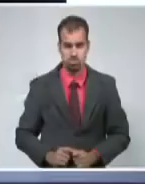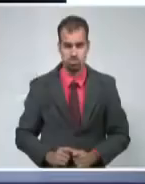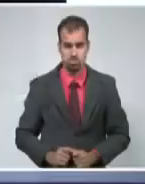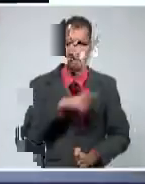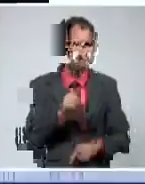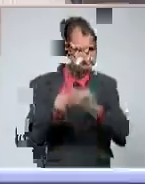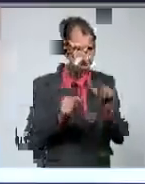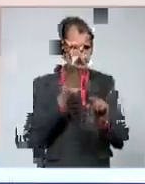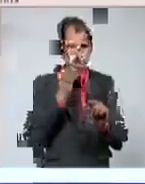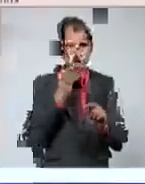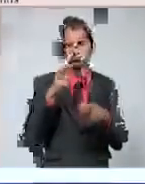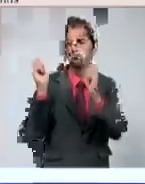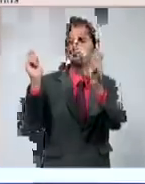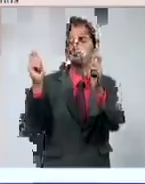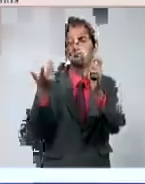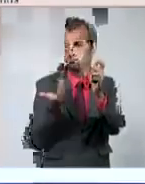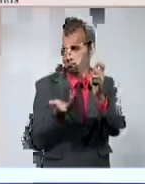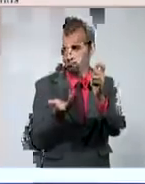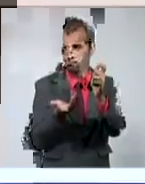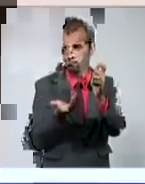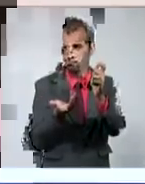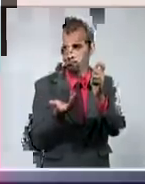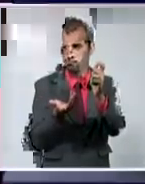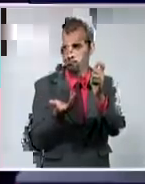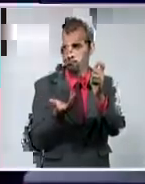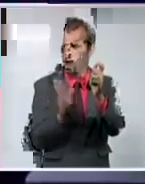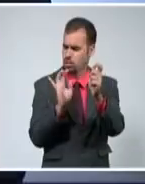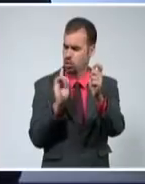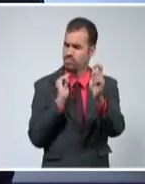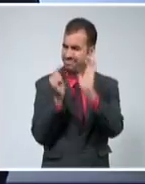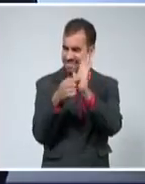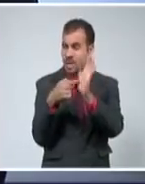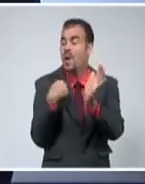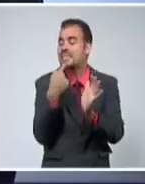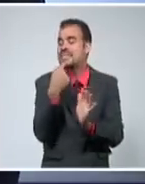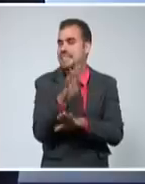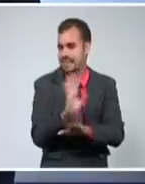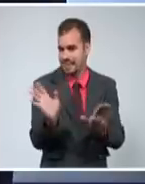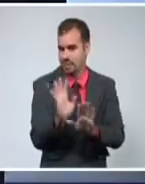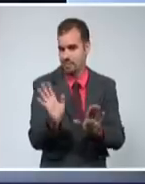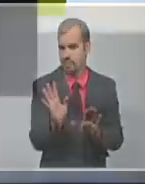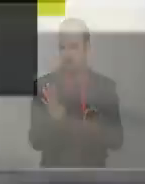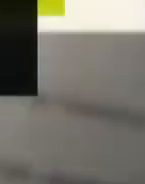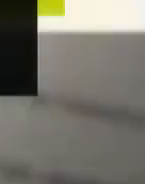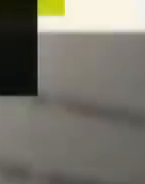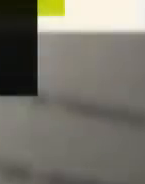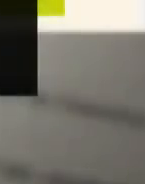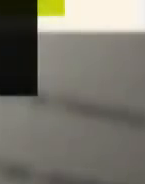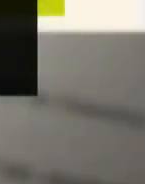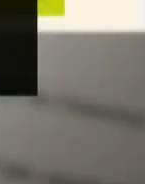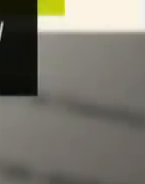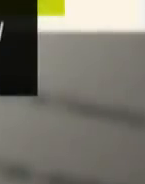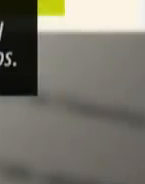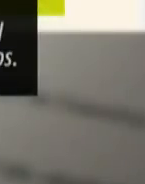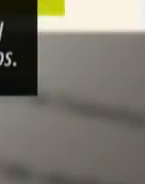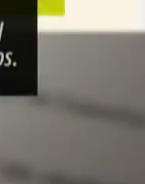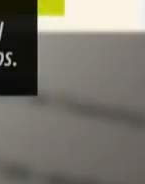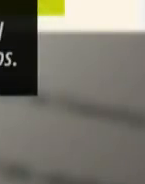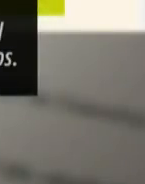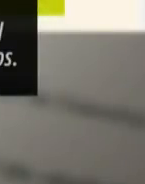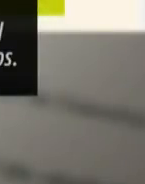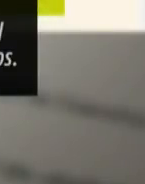en este caso los organizadores y solo lo mencionó pudiera ser propaganda carteles que estén atentando